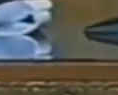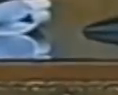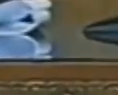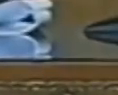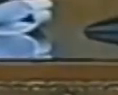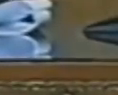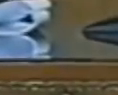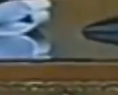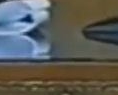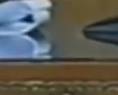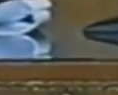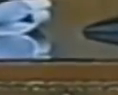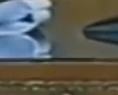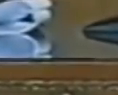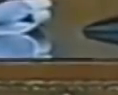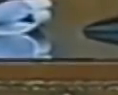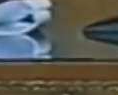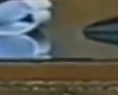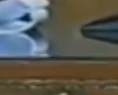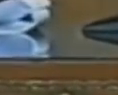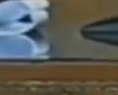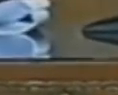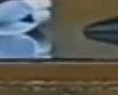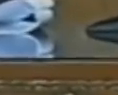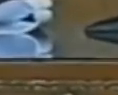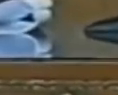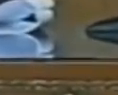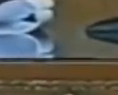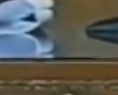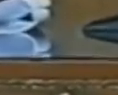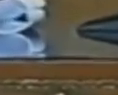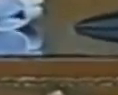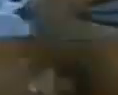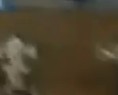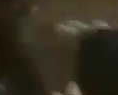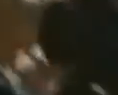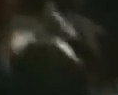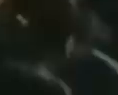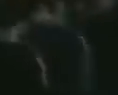Se restablece el nombre de República de Venezuela.